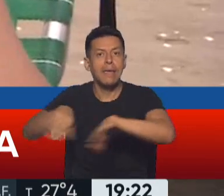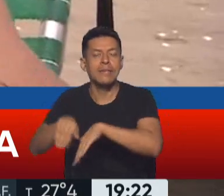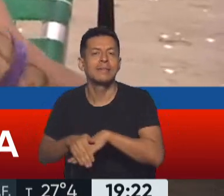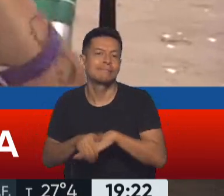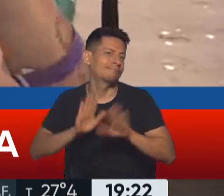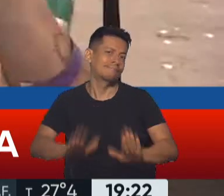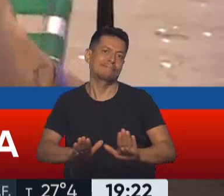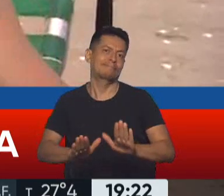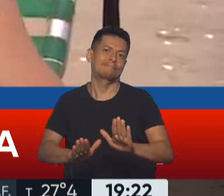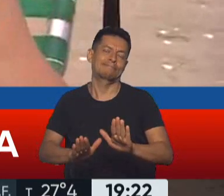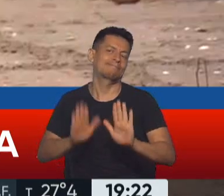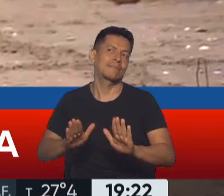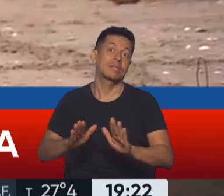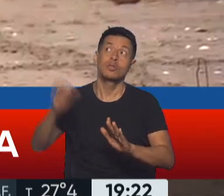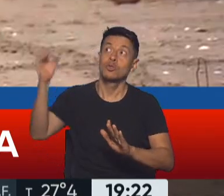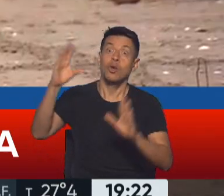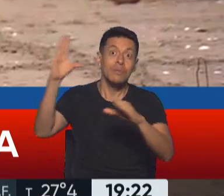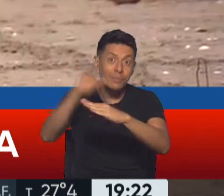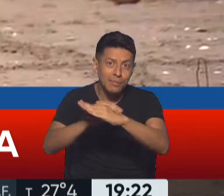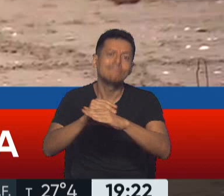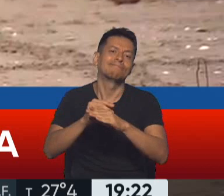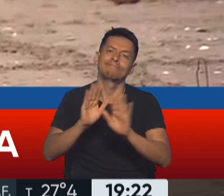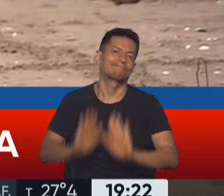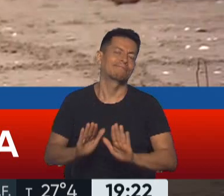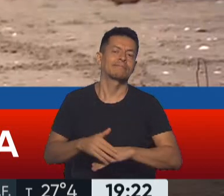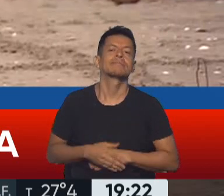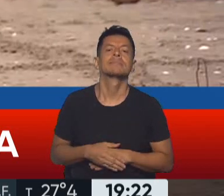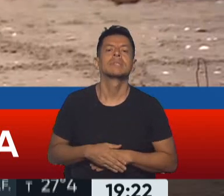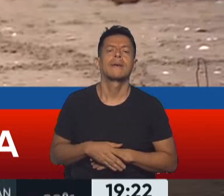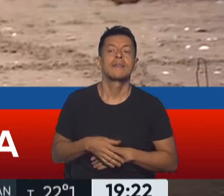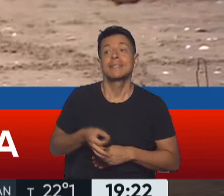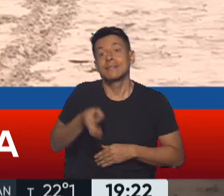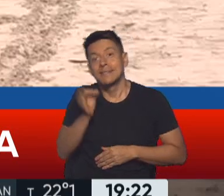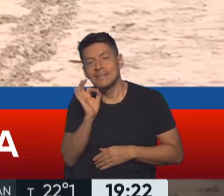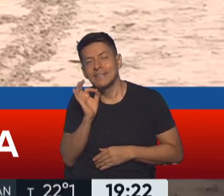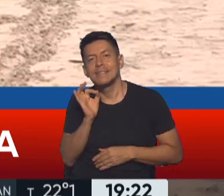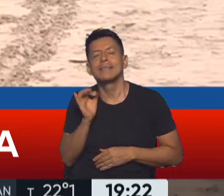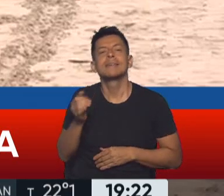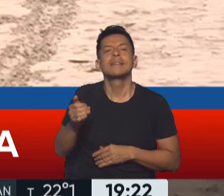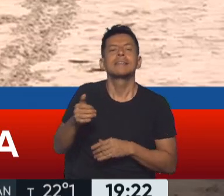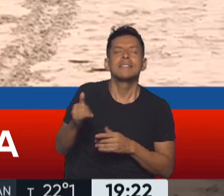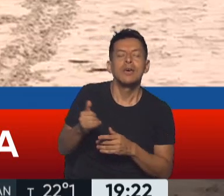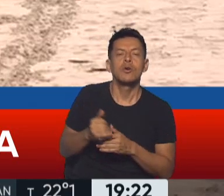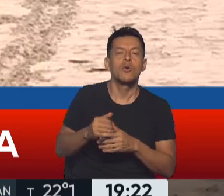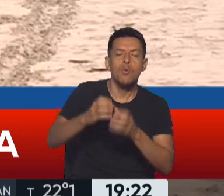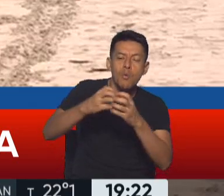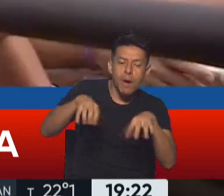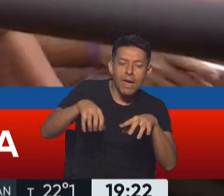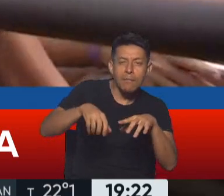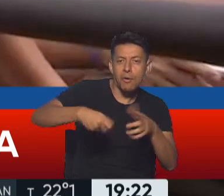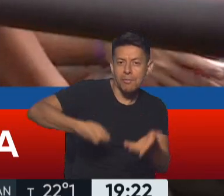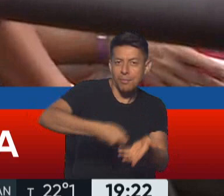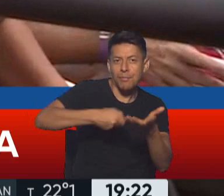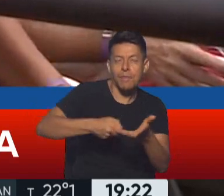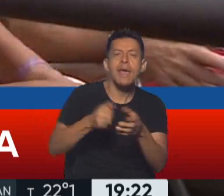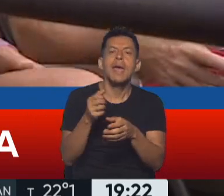hasta que el sol no se vaya. Hasta que no se vaya el sol, acá estamos. Yo hice el desayuno para mi yerno, le hice unos huevos, le hice la granola, una